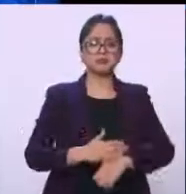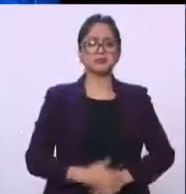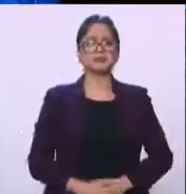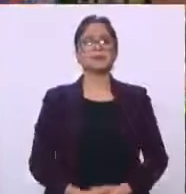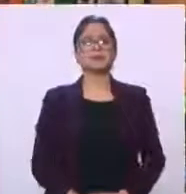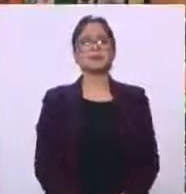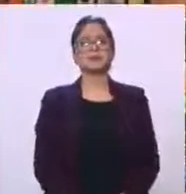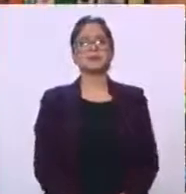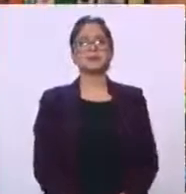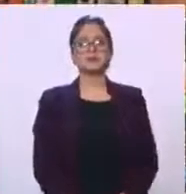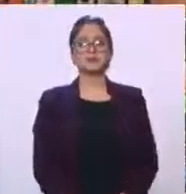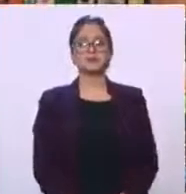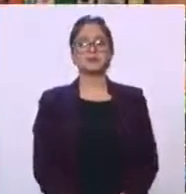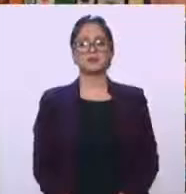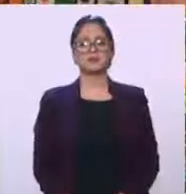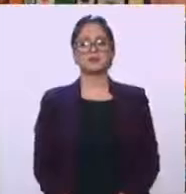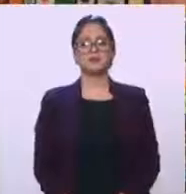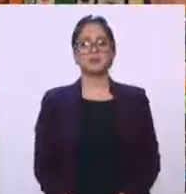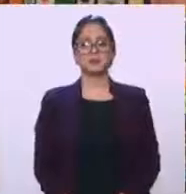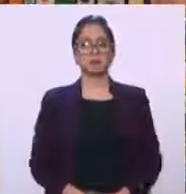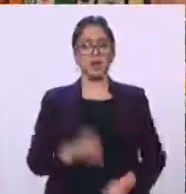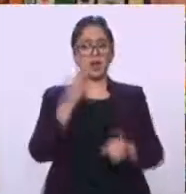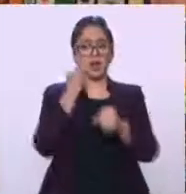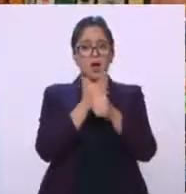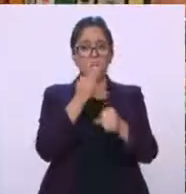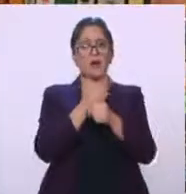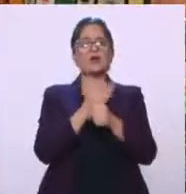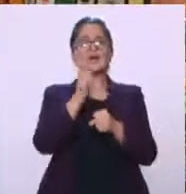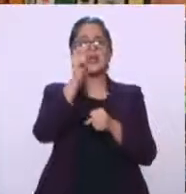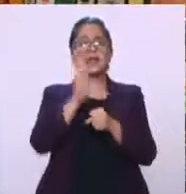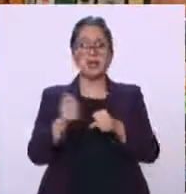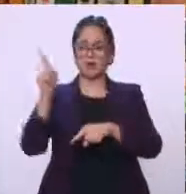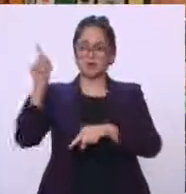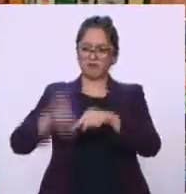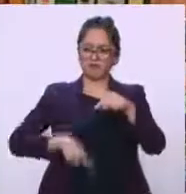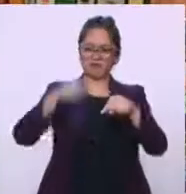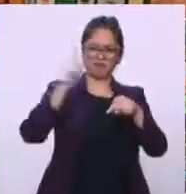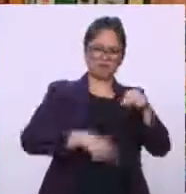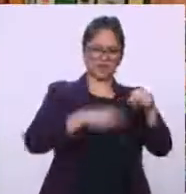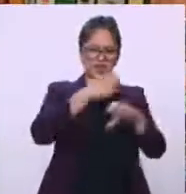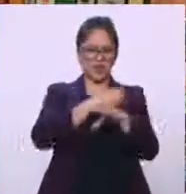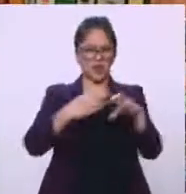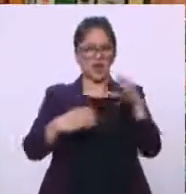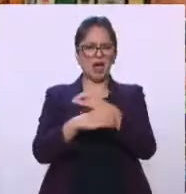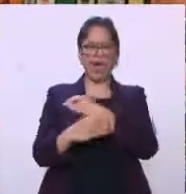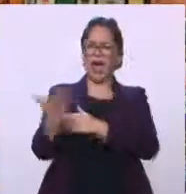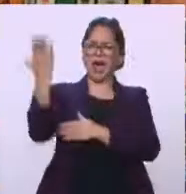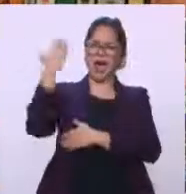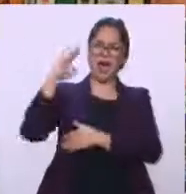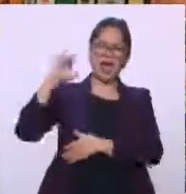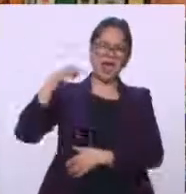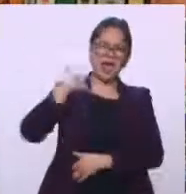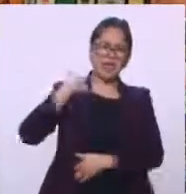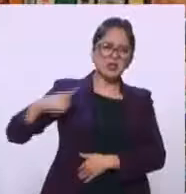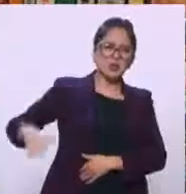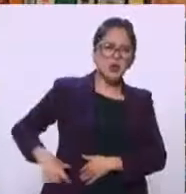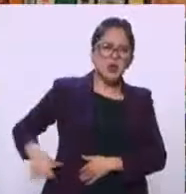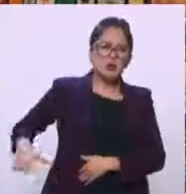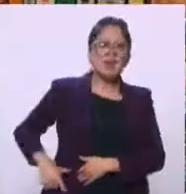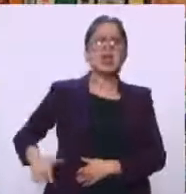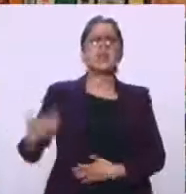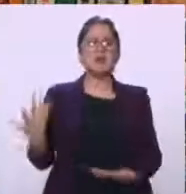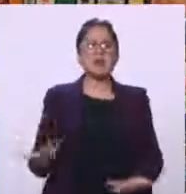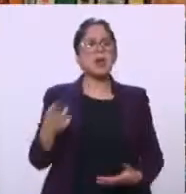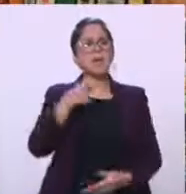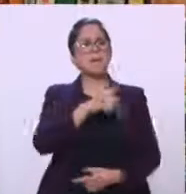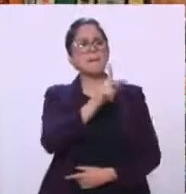la destrucción del antiguo régimen que tienen como marcas políticas al PRI y al PAN. Y